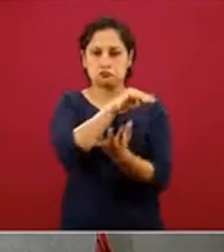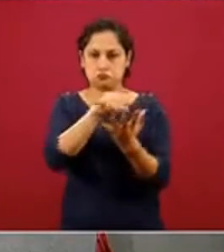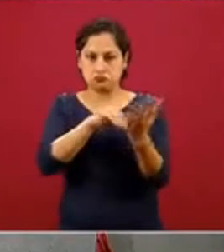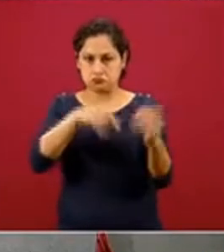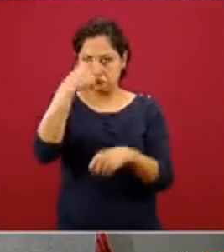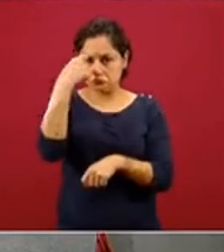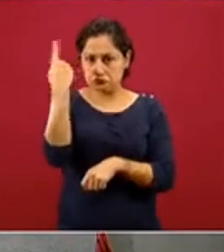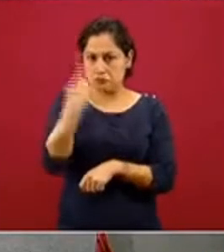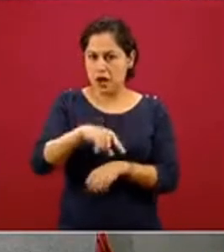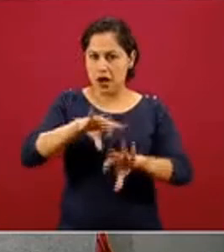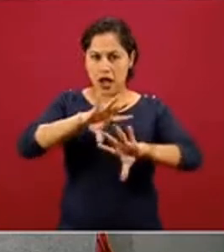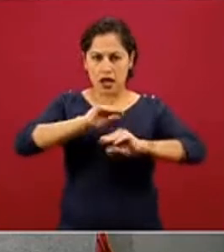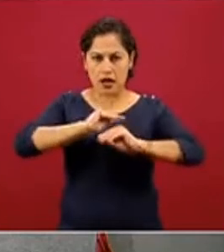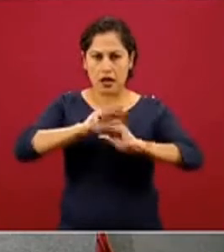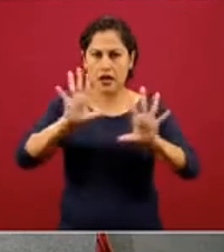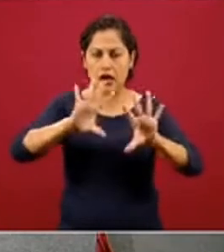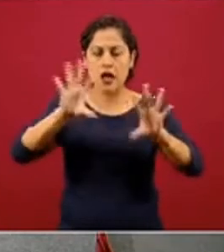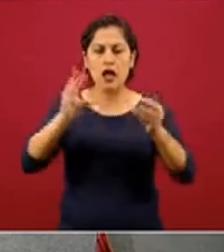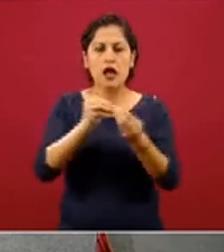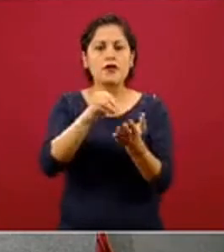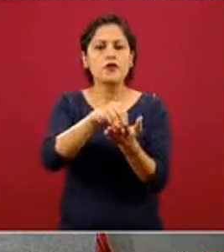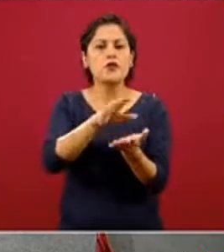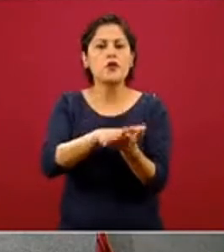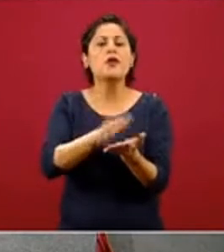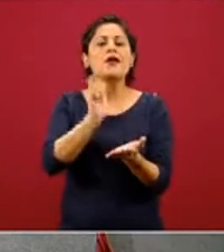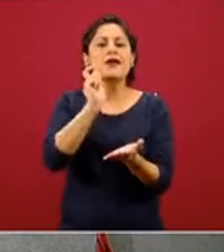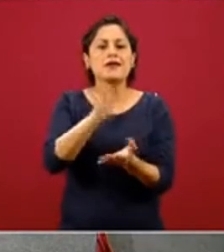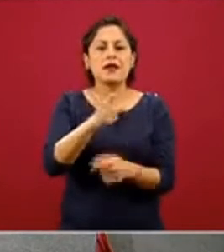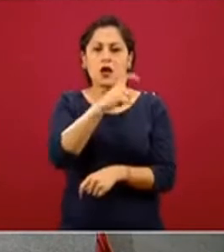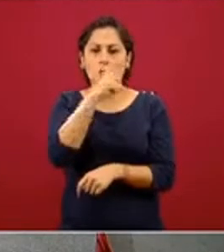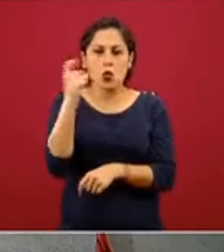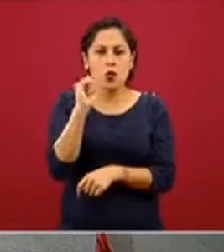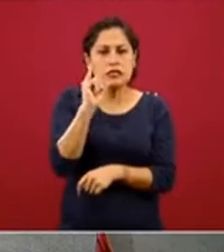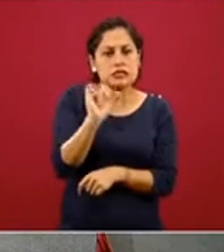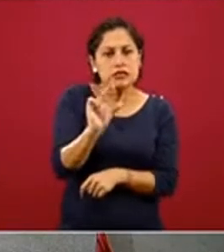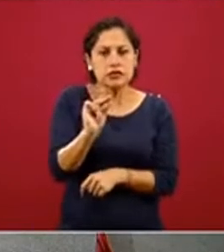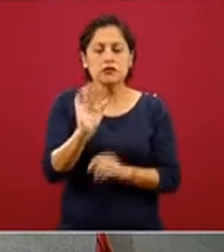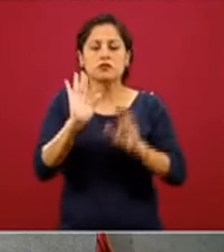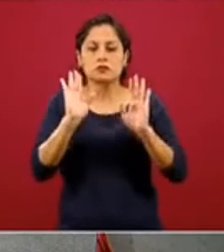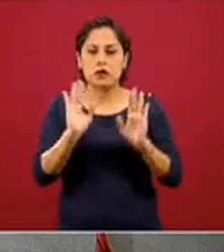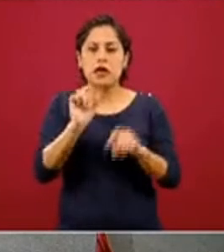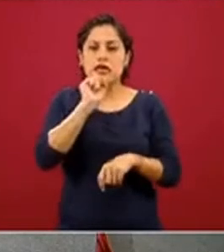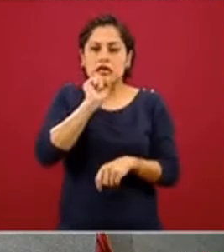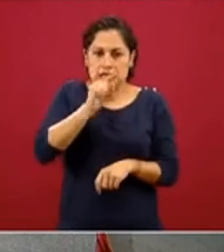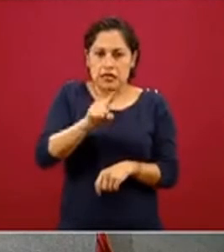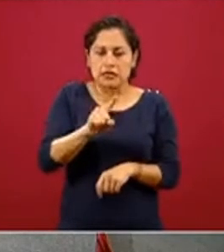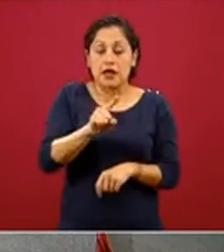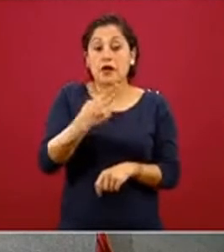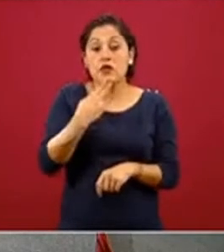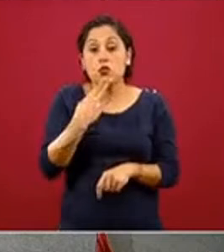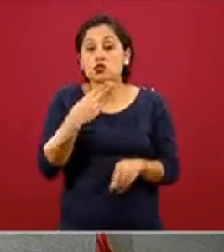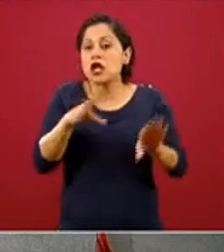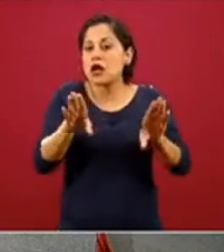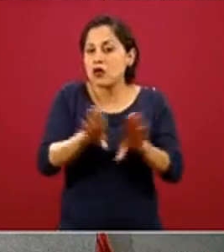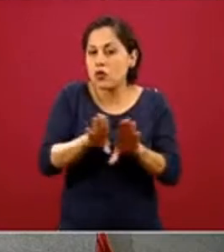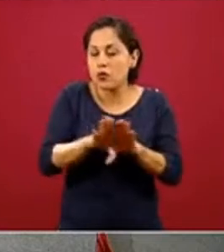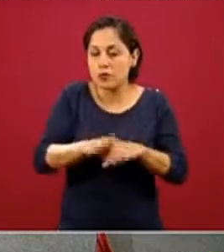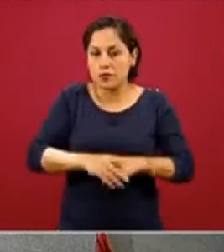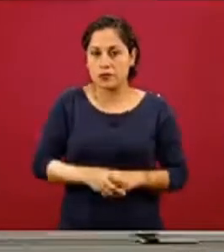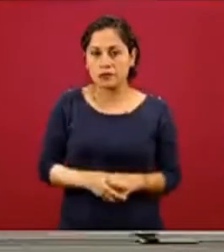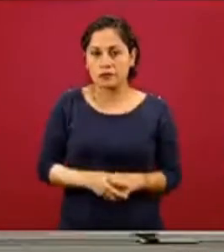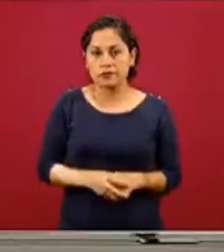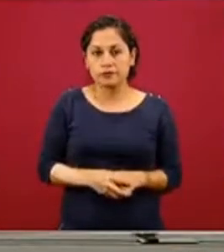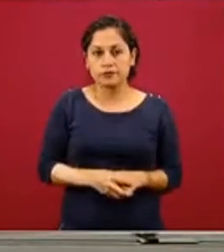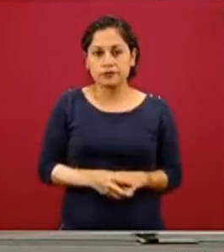sobre los potenciales beneficios del uso de cubrebocas y también sobre sus límites. Algunos de los aspectos